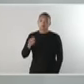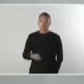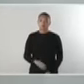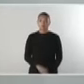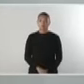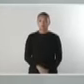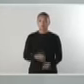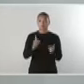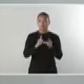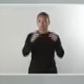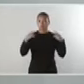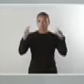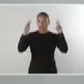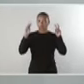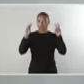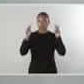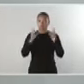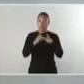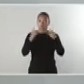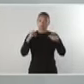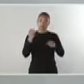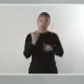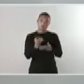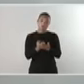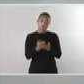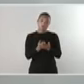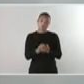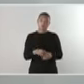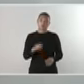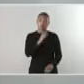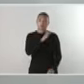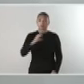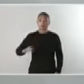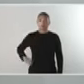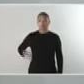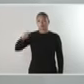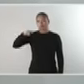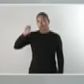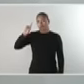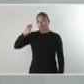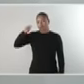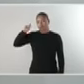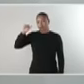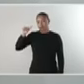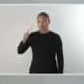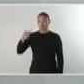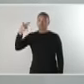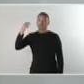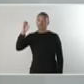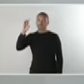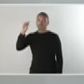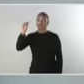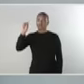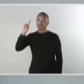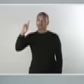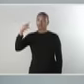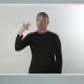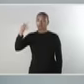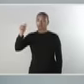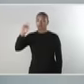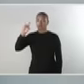en este tema de desarrollo económico el candidato del partido Morena Héctor Martín Garza González